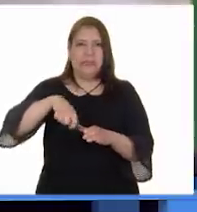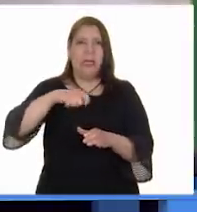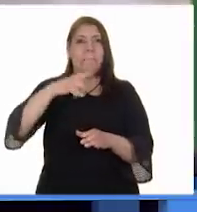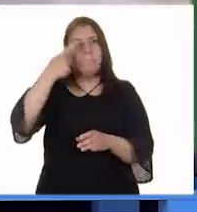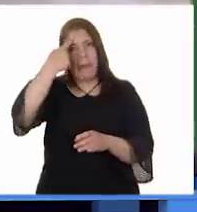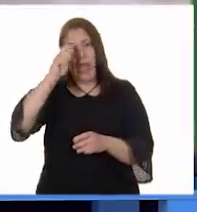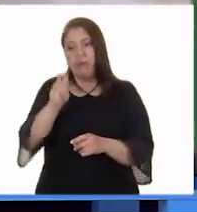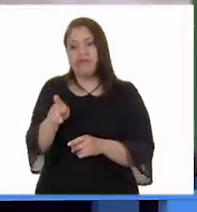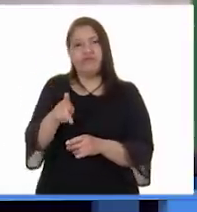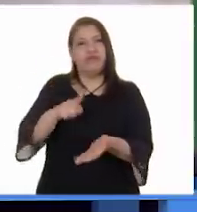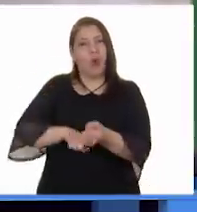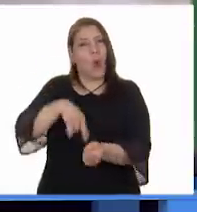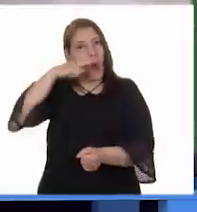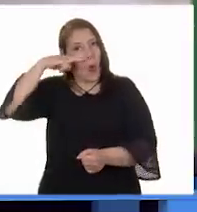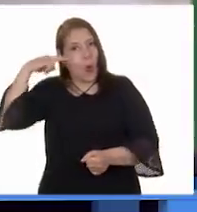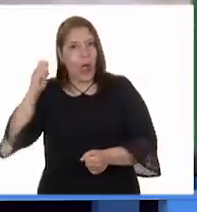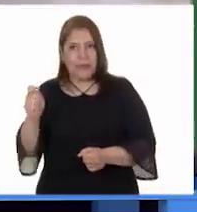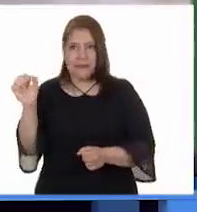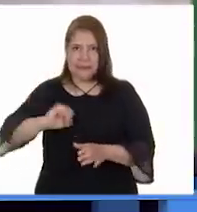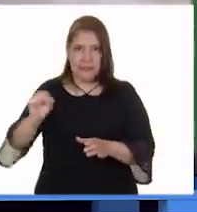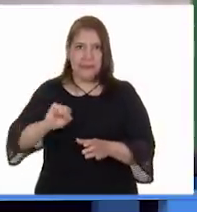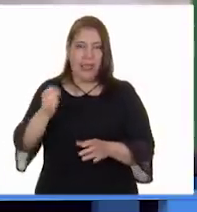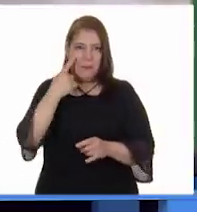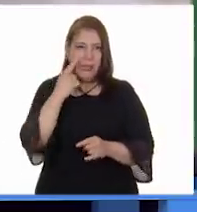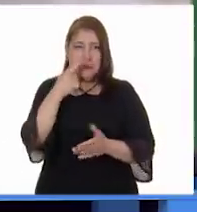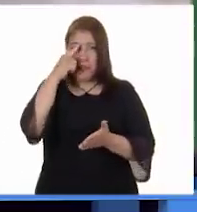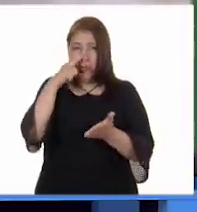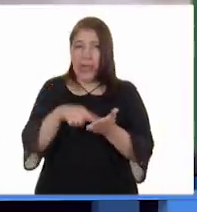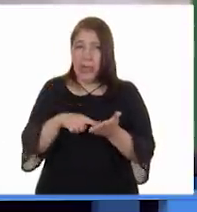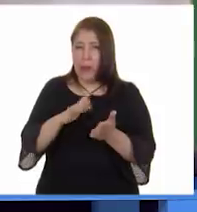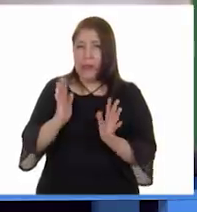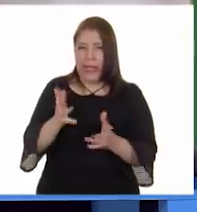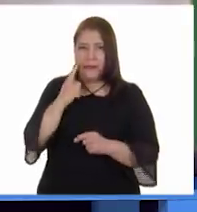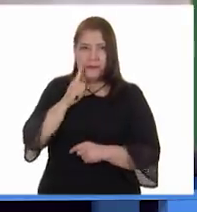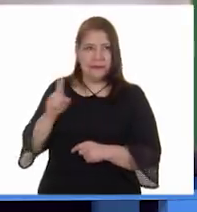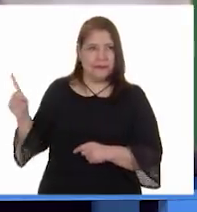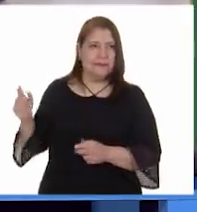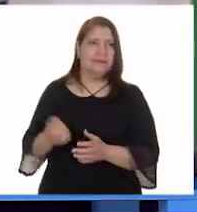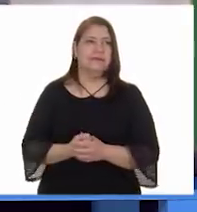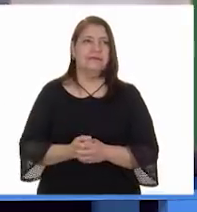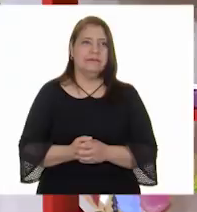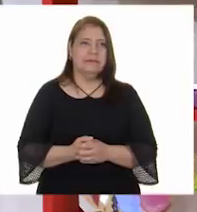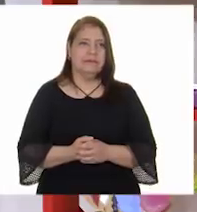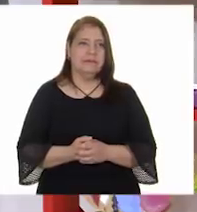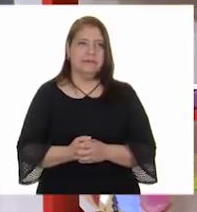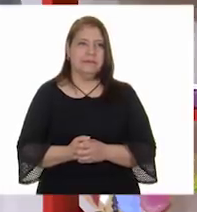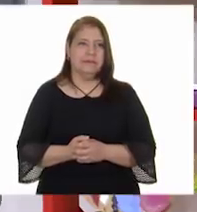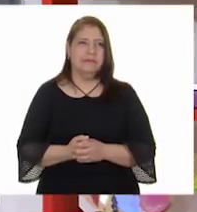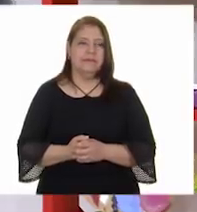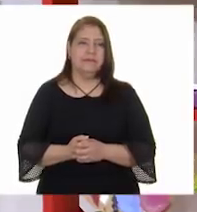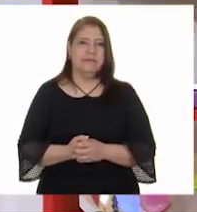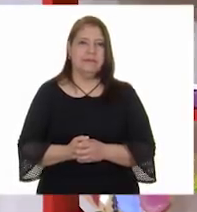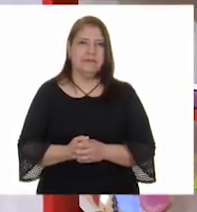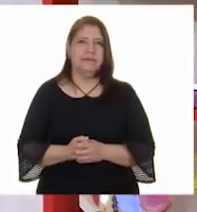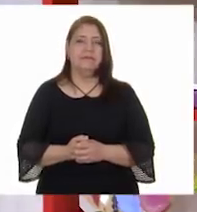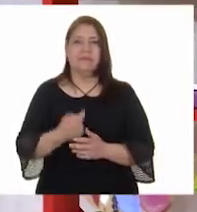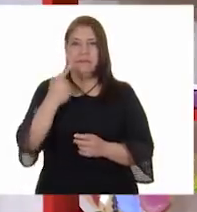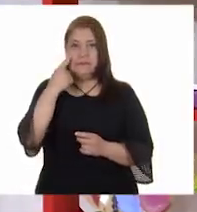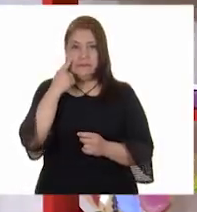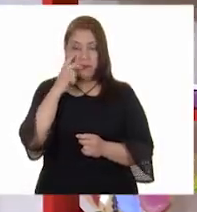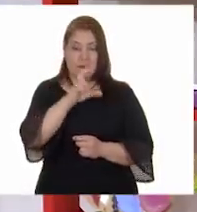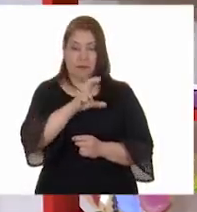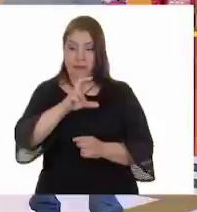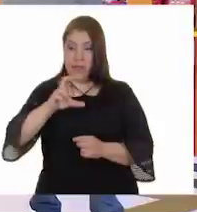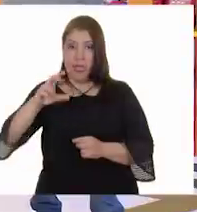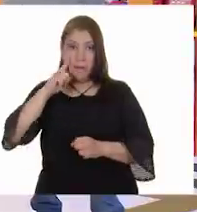sal. Creo que ahí está. Ahí está, ahí perfecto. Está. Entonces, muy al bien. Lado de cada uno de los